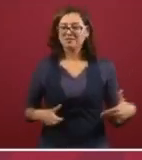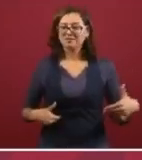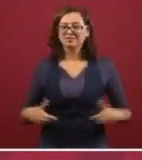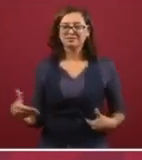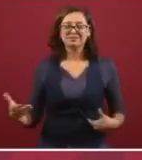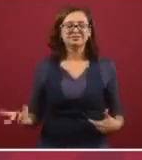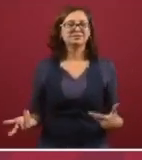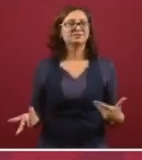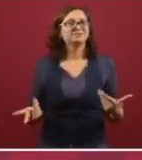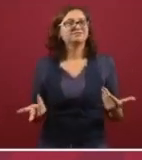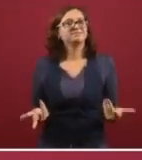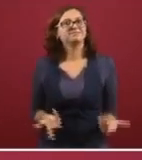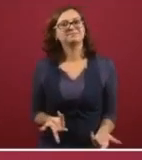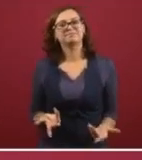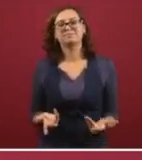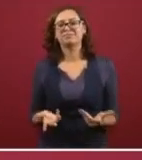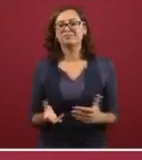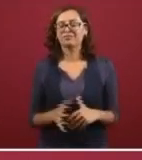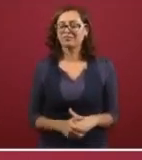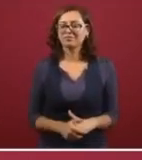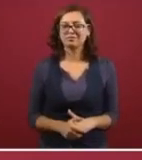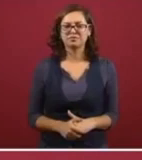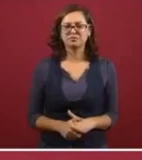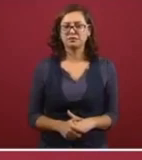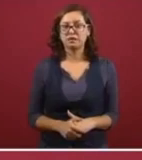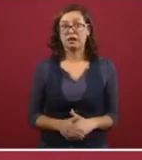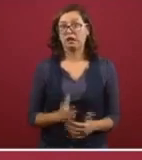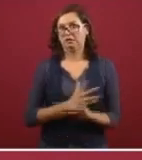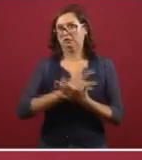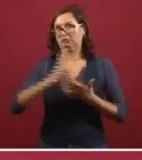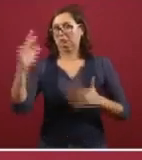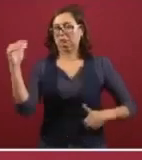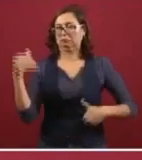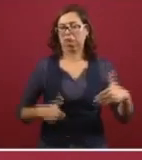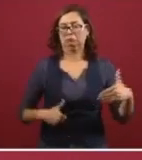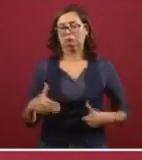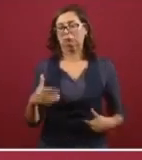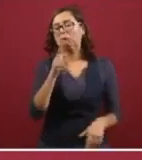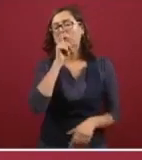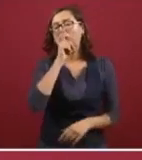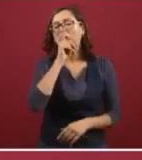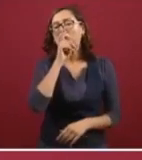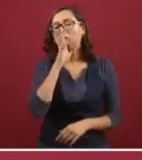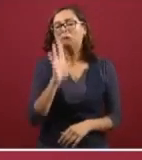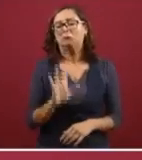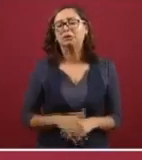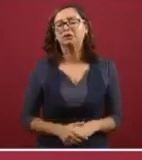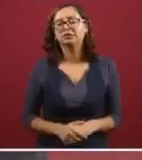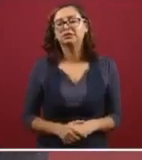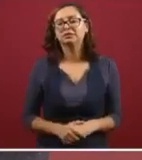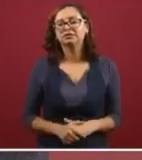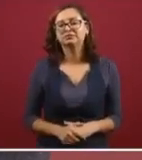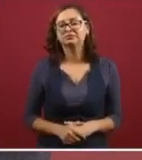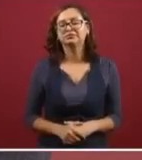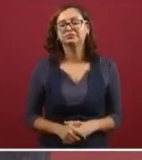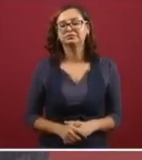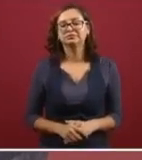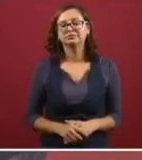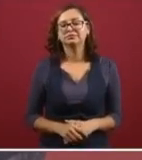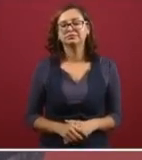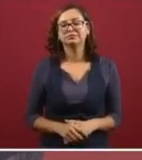si acaso, ¿no? Tampoco mucho, porque no vayan a pensar que